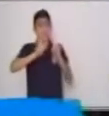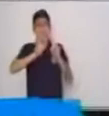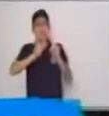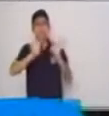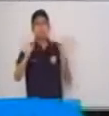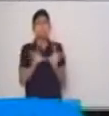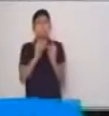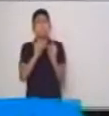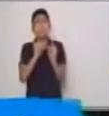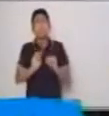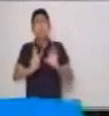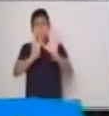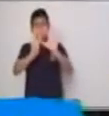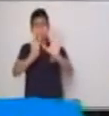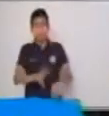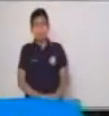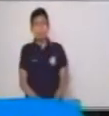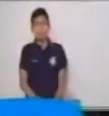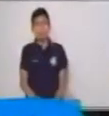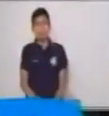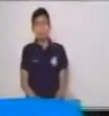a 8.